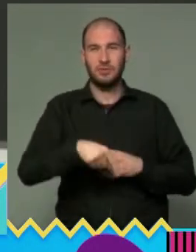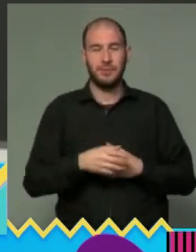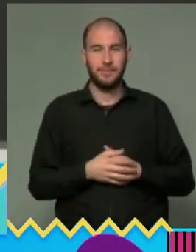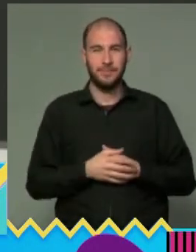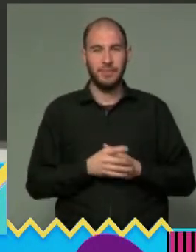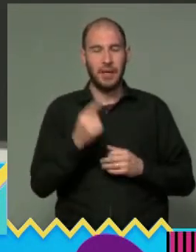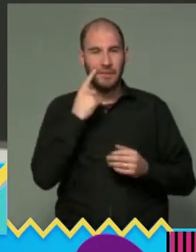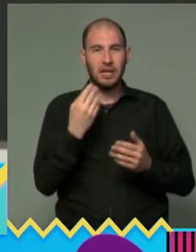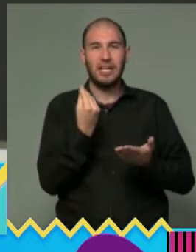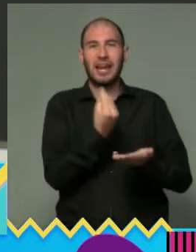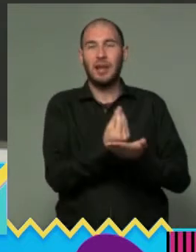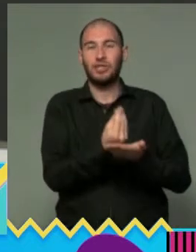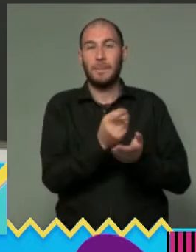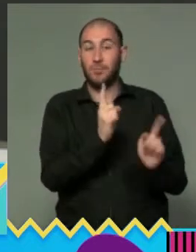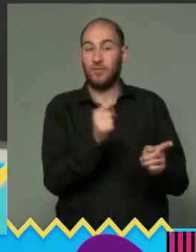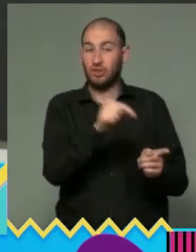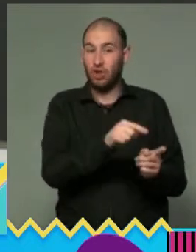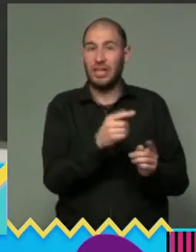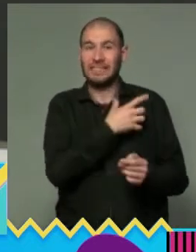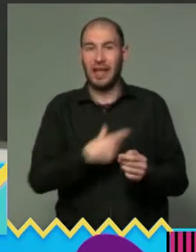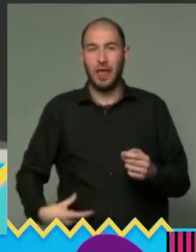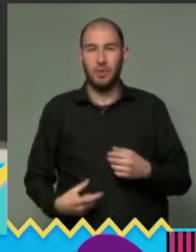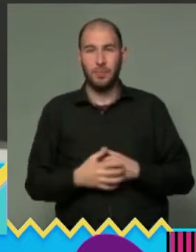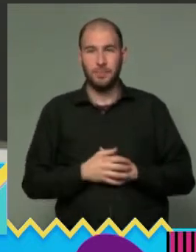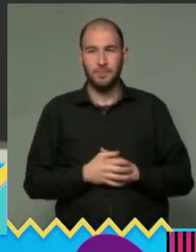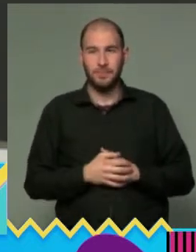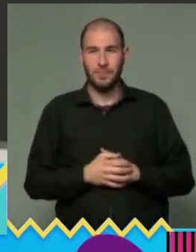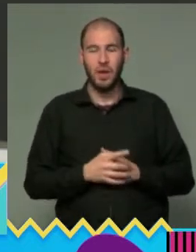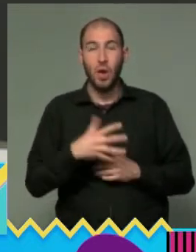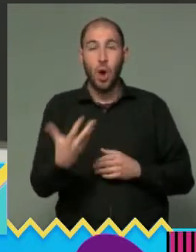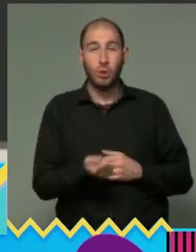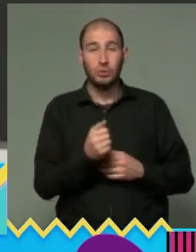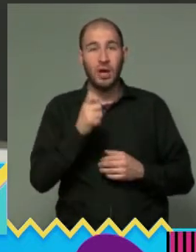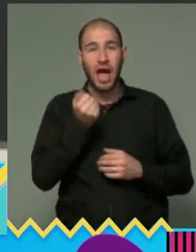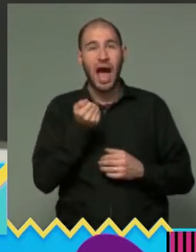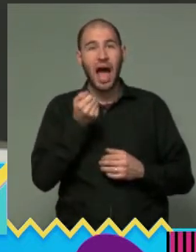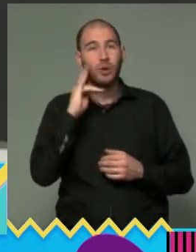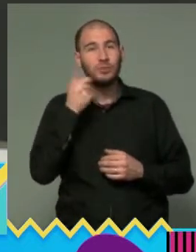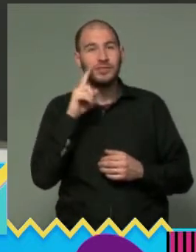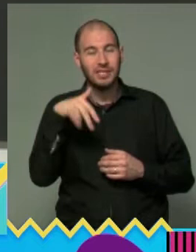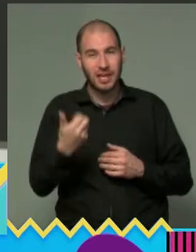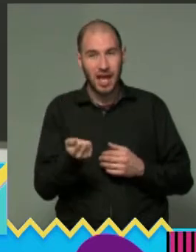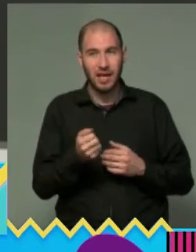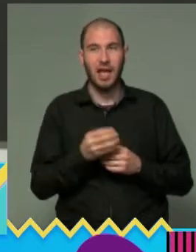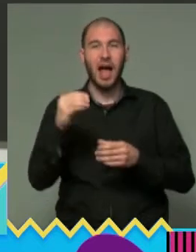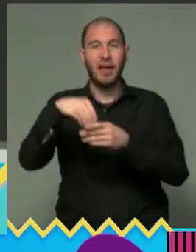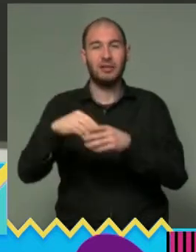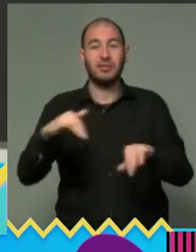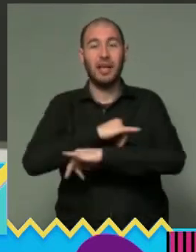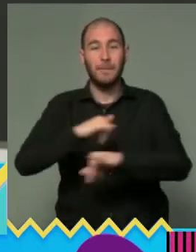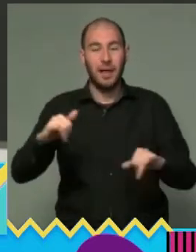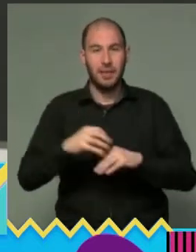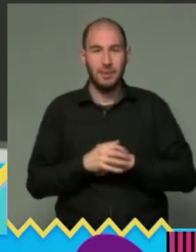Mendoza, analizando roles del docente, del Estado. Y voy a aprovechar que está Agustina acá con nosotros de parte de la